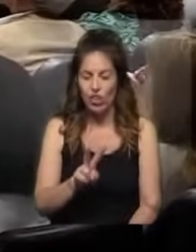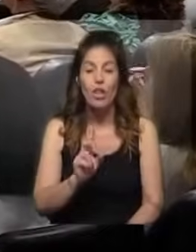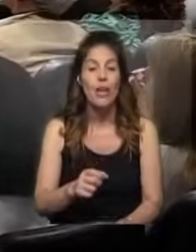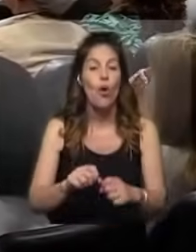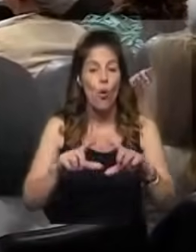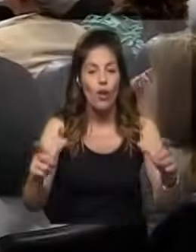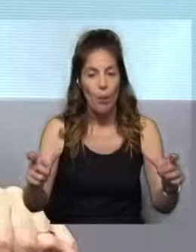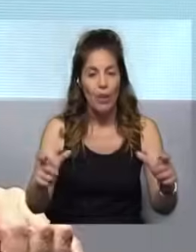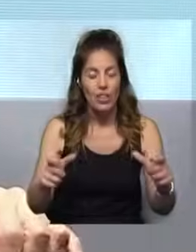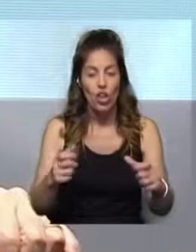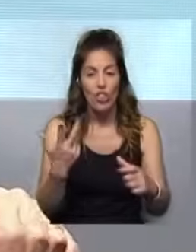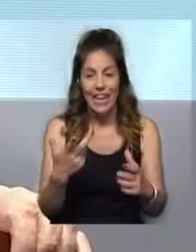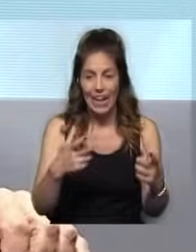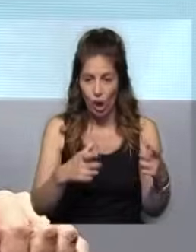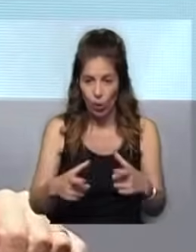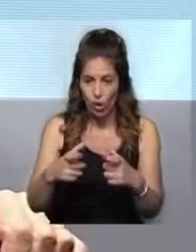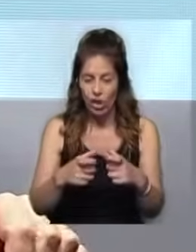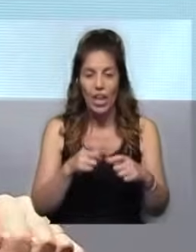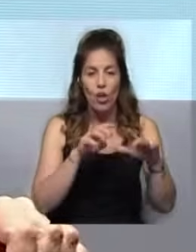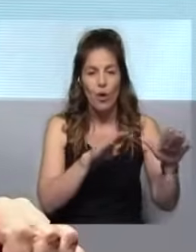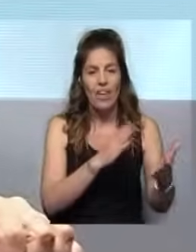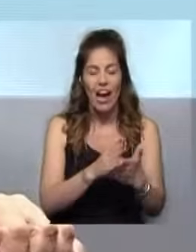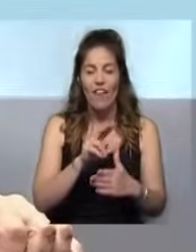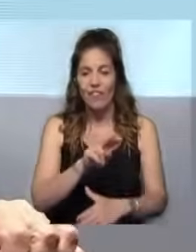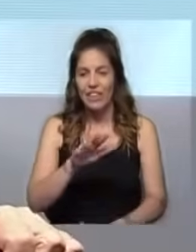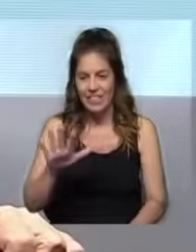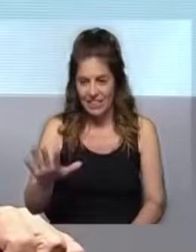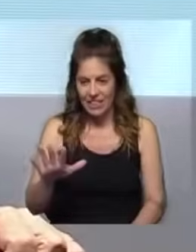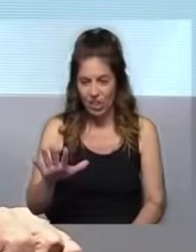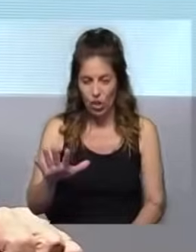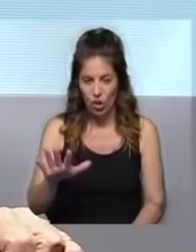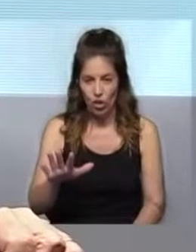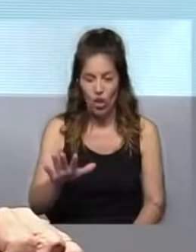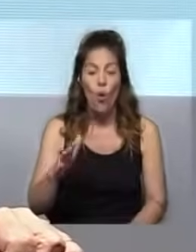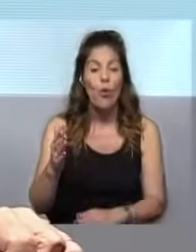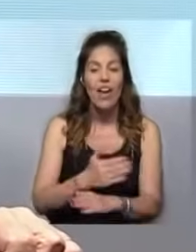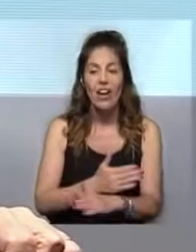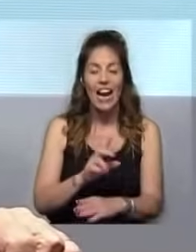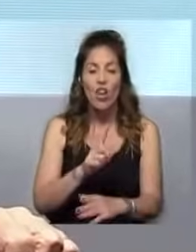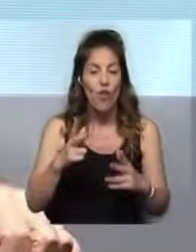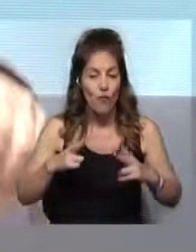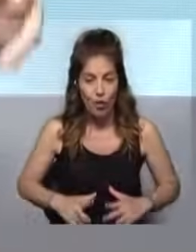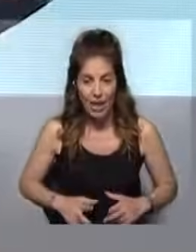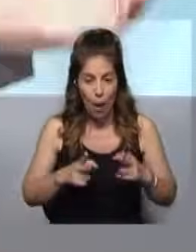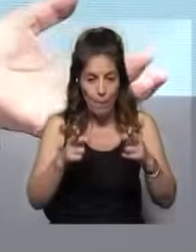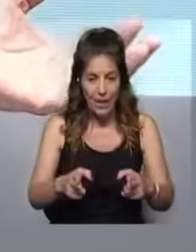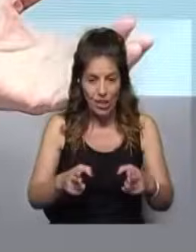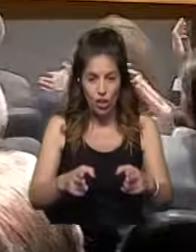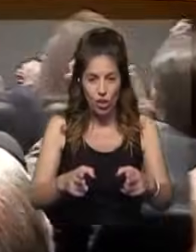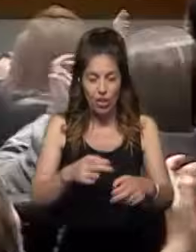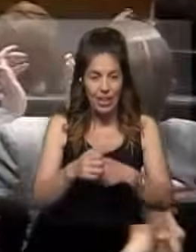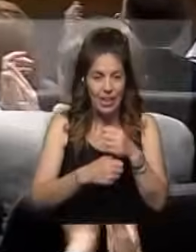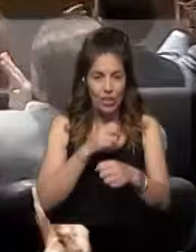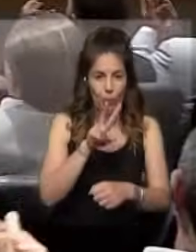aumento en la cantidad de tripartitas de 9 a 25 entre 2019 y 2023 y una baja en la informalidad entre el periodo que comprende del